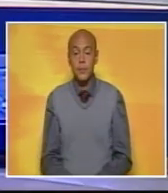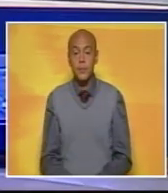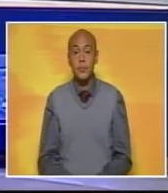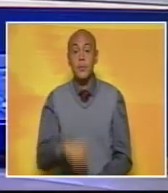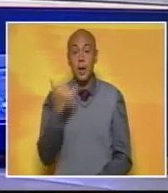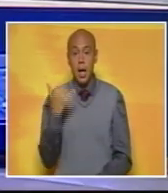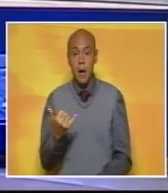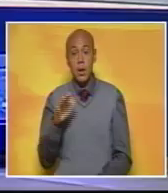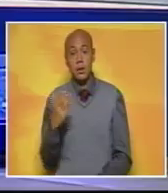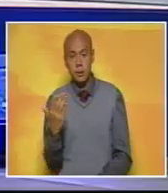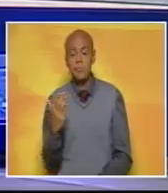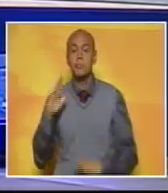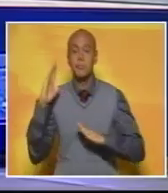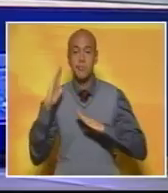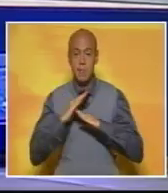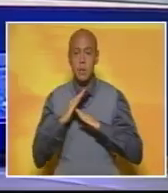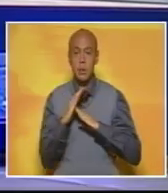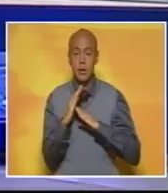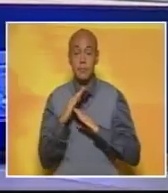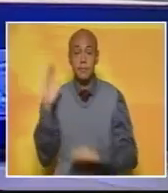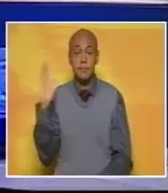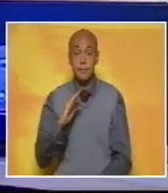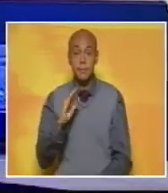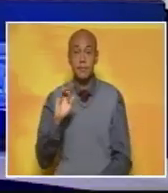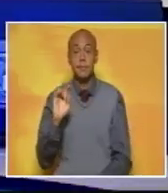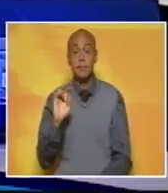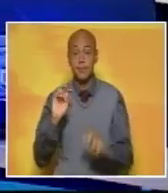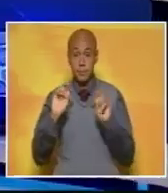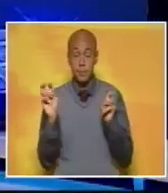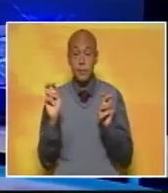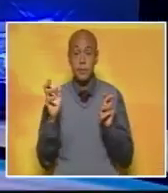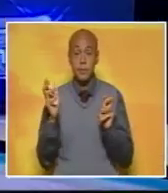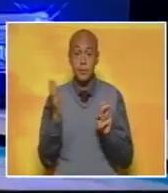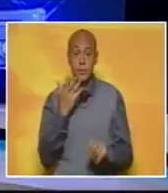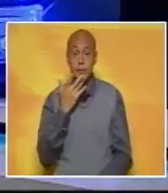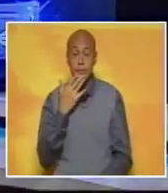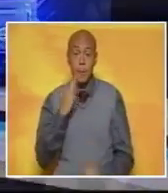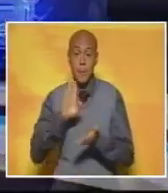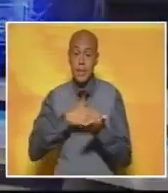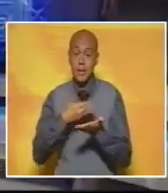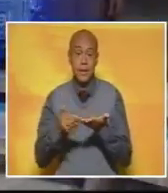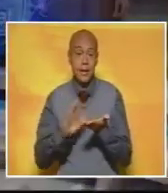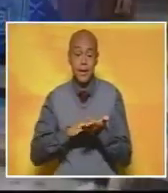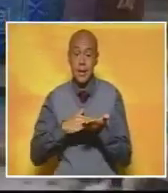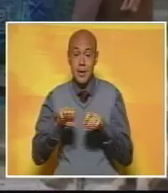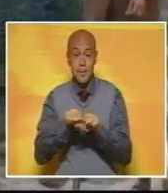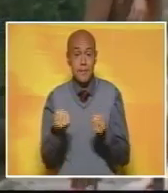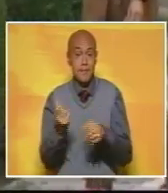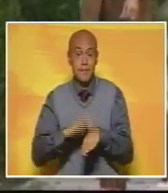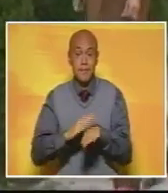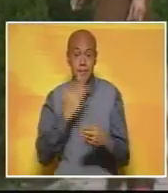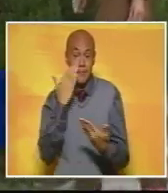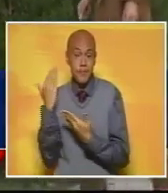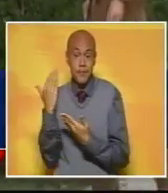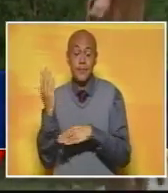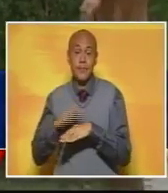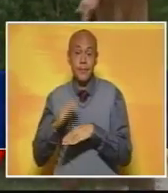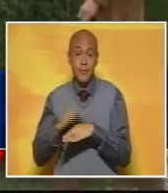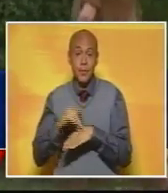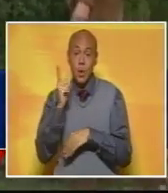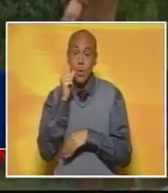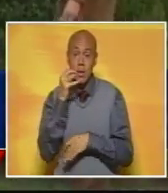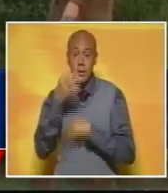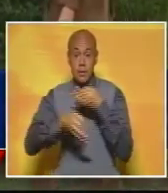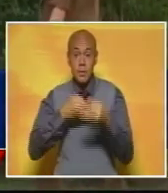Amigos, es momento de hacer una nueva pausa. A regreso. Ni pan ni mantequilla. Donald Trump cumplió con famosa tradición